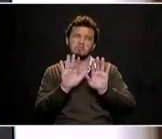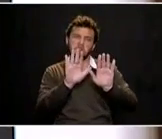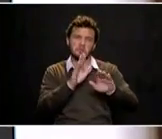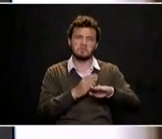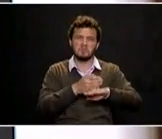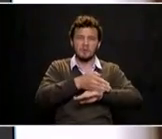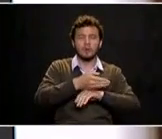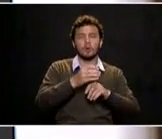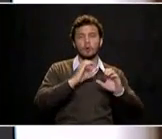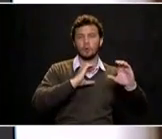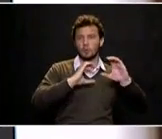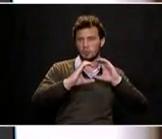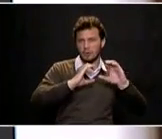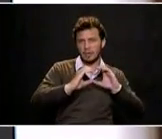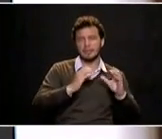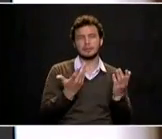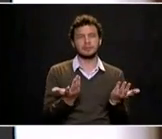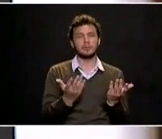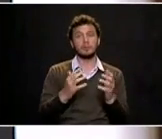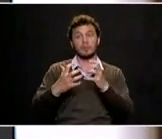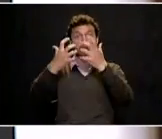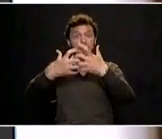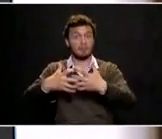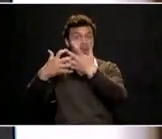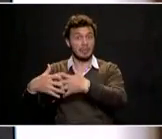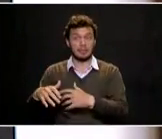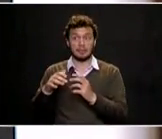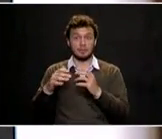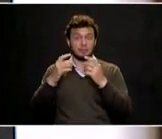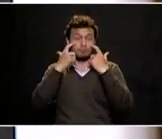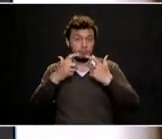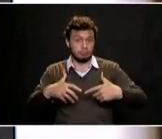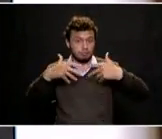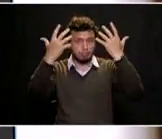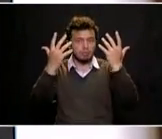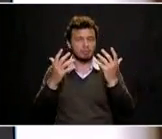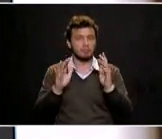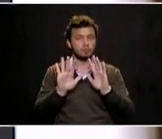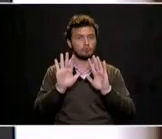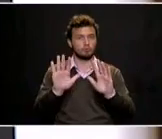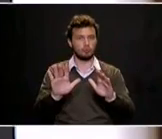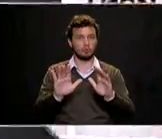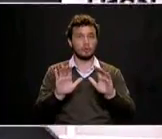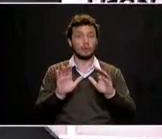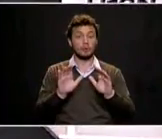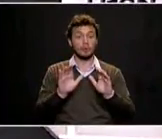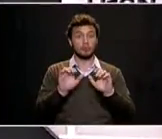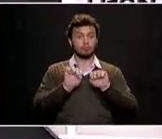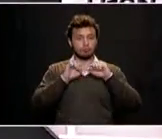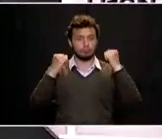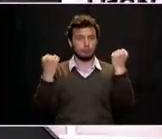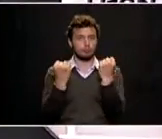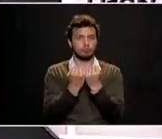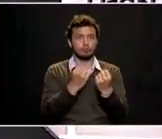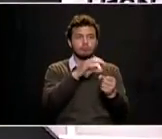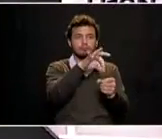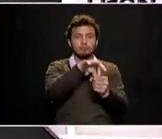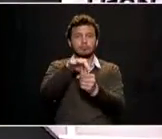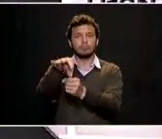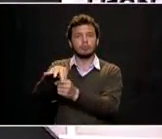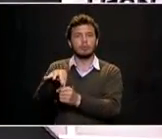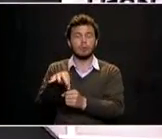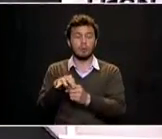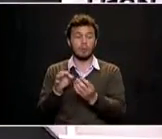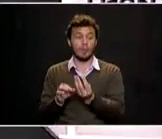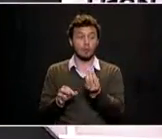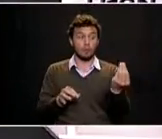con empresas reconocidas y registradas ante el Consejo Nacional Electoral. Ese promedio entregó cinco candidatos para el primer